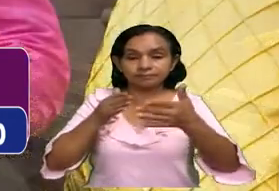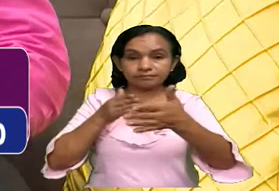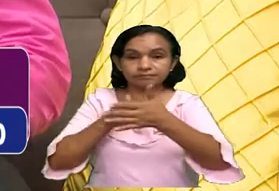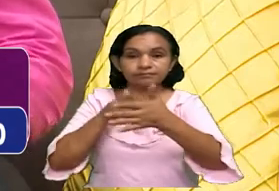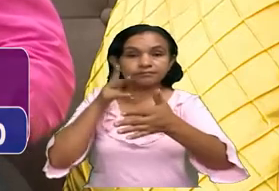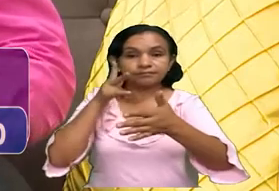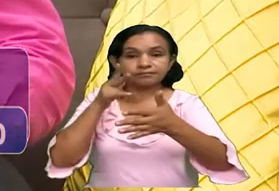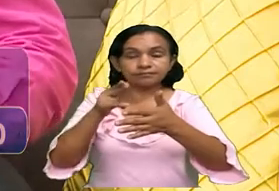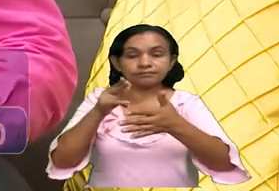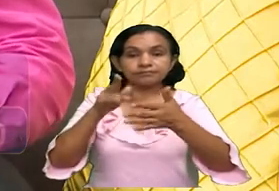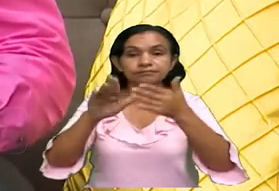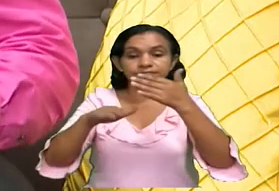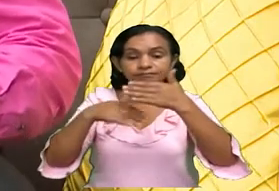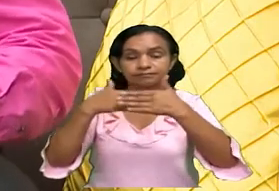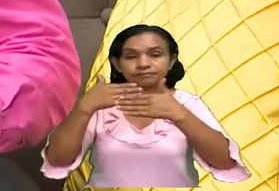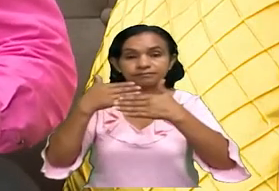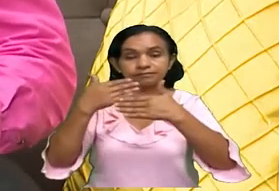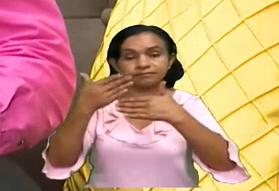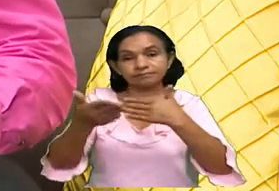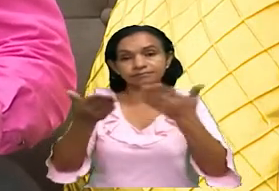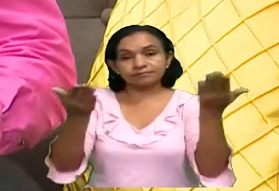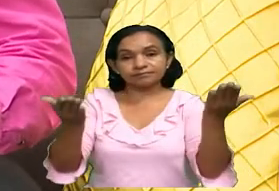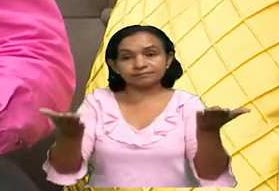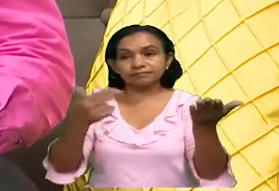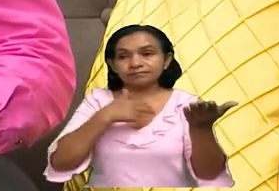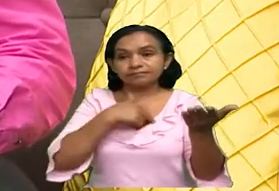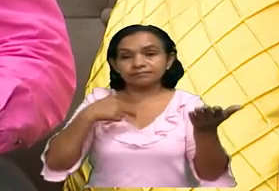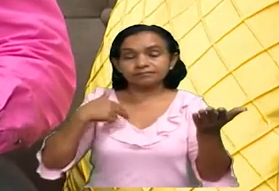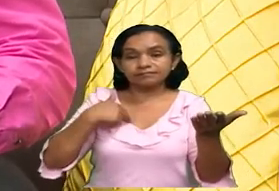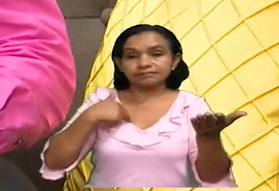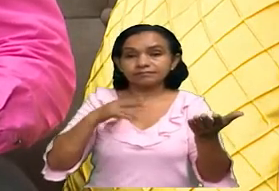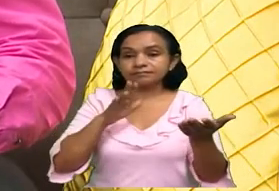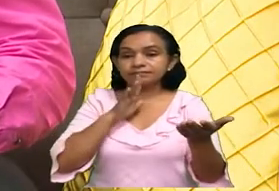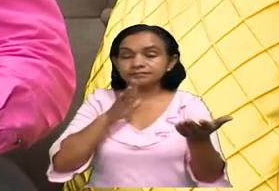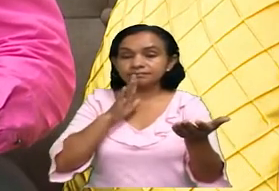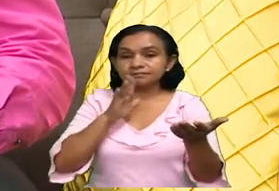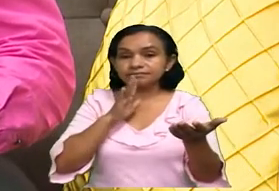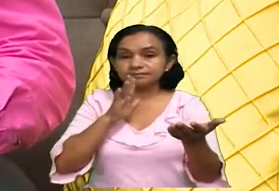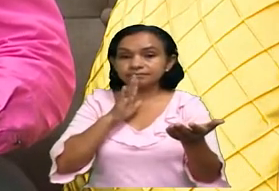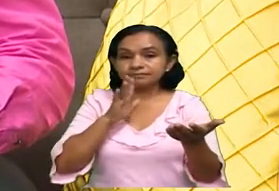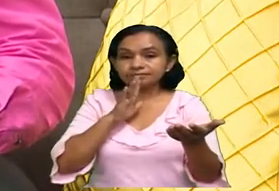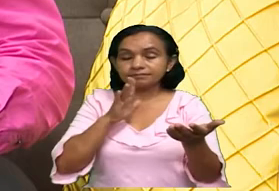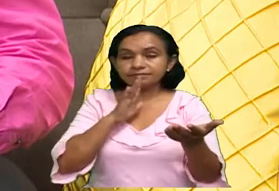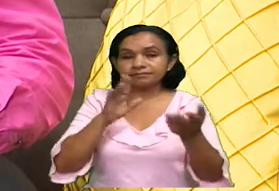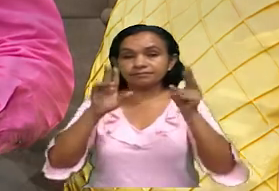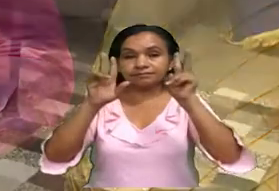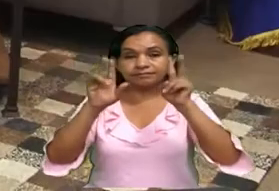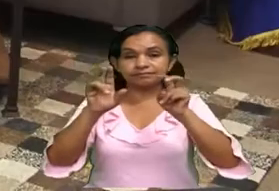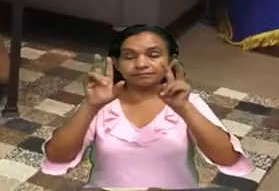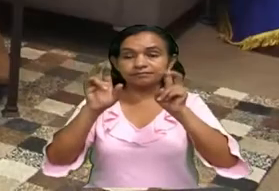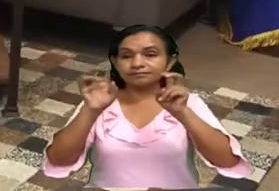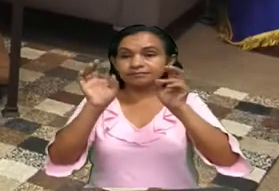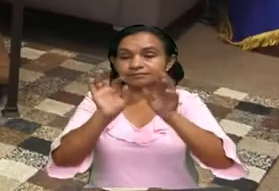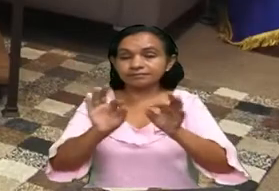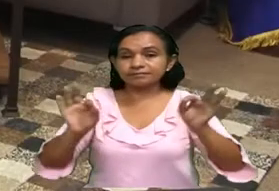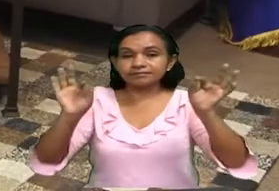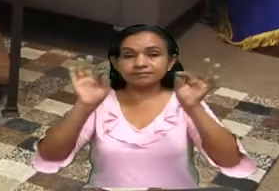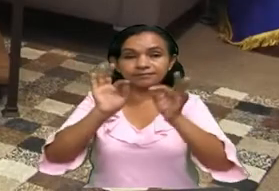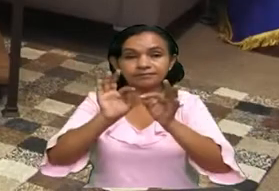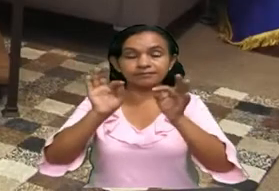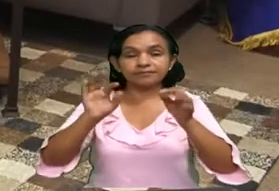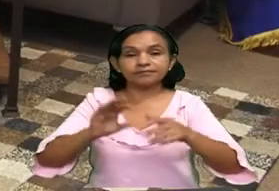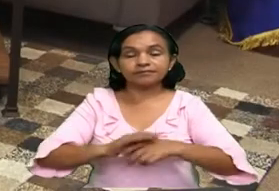pausa, pero bueno, es que precisamente cuando estamos conversando sobre temas tan certeros,